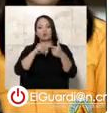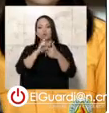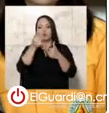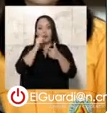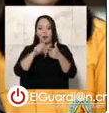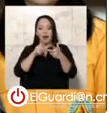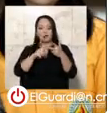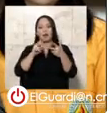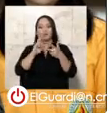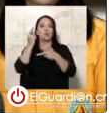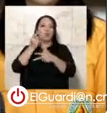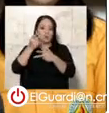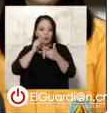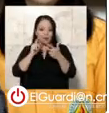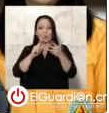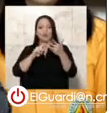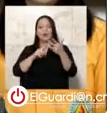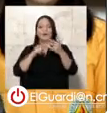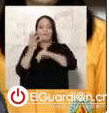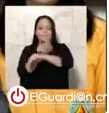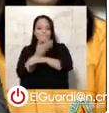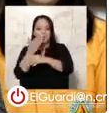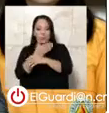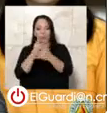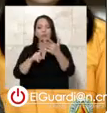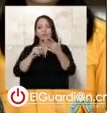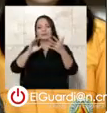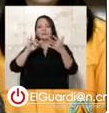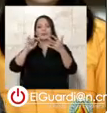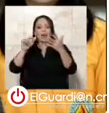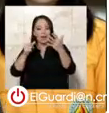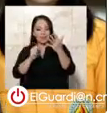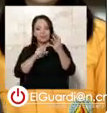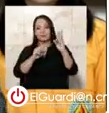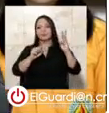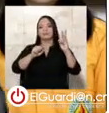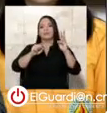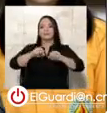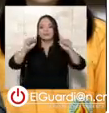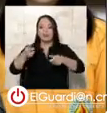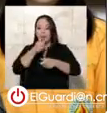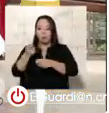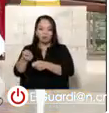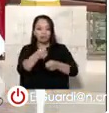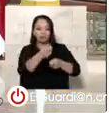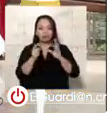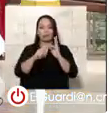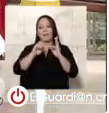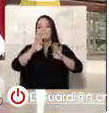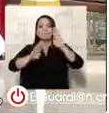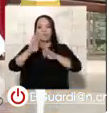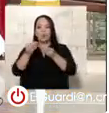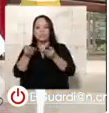agua, pasturas mejoradas, ensilajes, por ejemplo, suplementación, sistemas de riego, bioinsumos, que para nosotros es